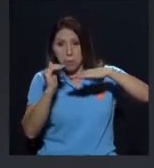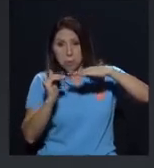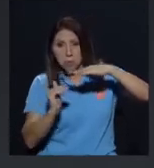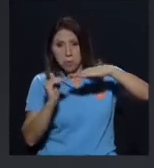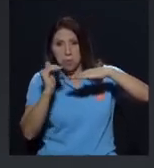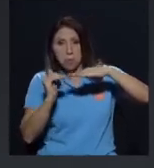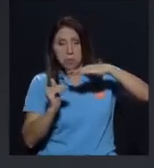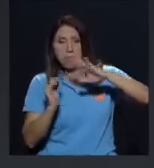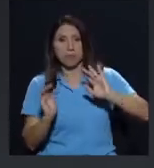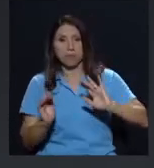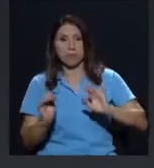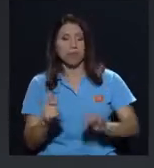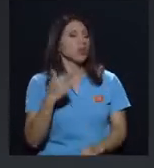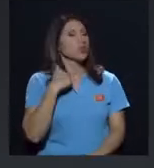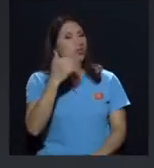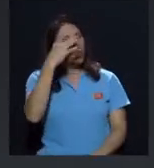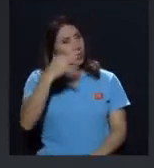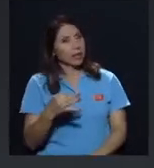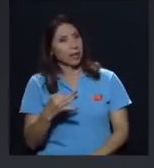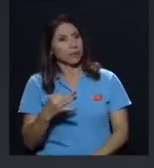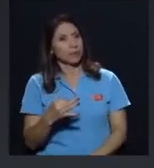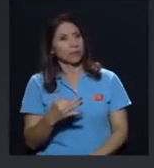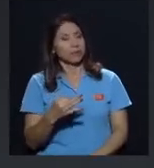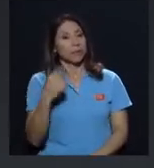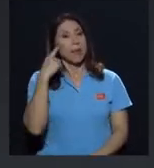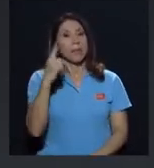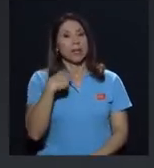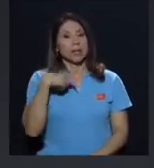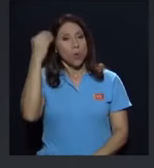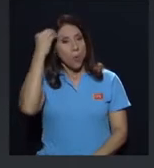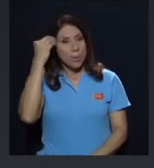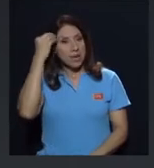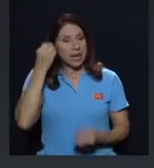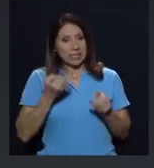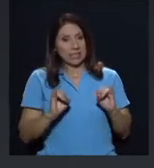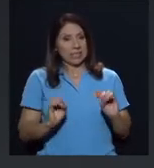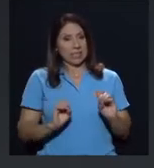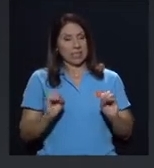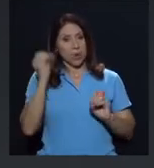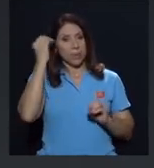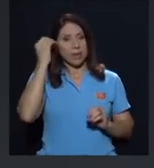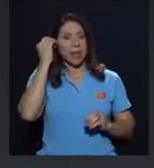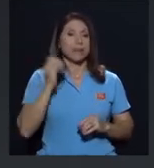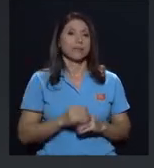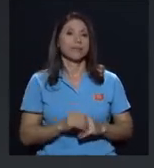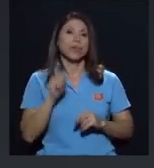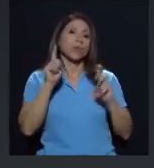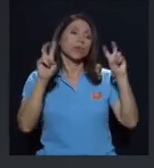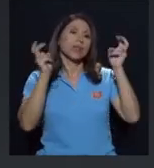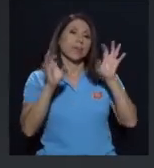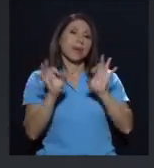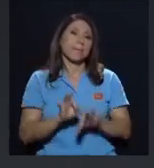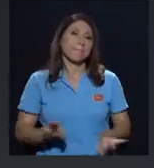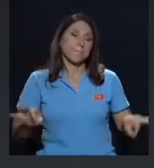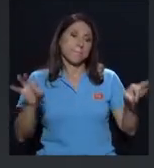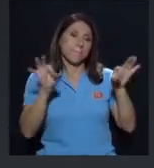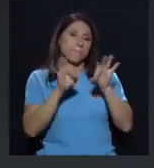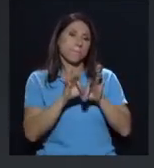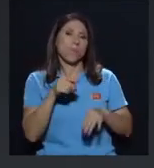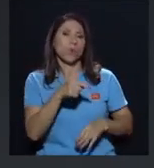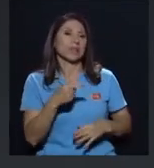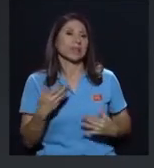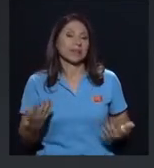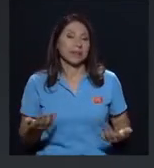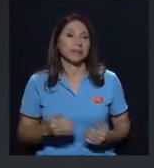para opinar sin opinar que uno de los temas que creo que es importante de ese compromiso es que ha